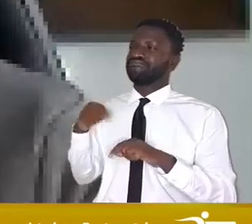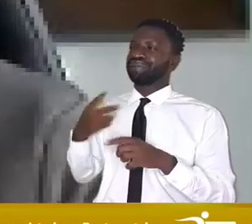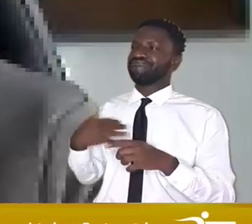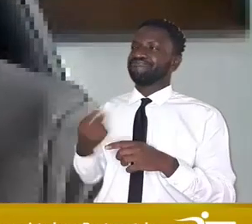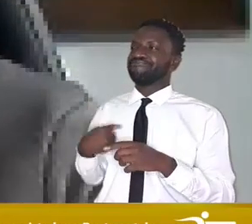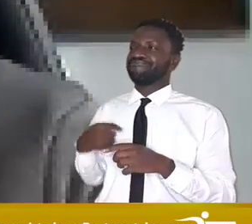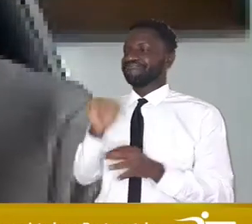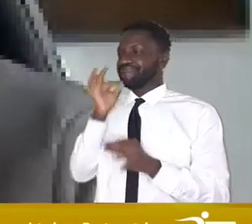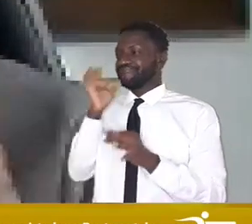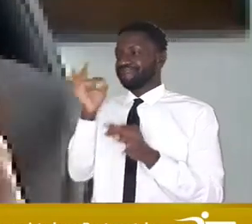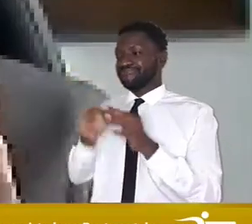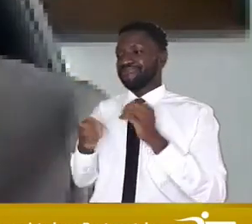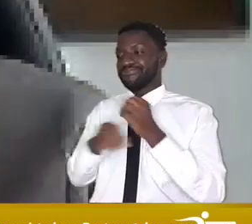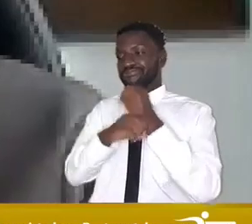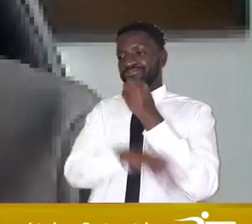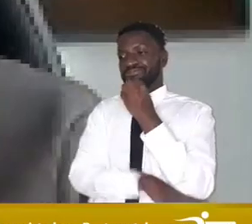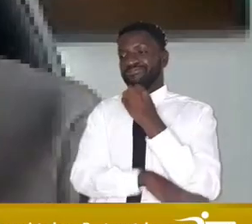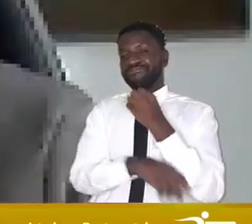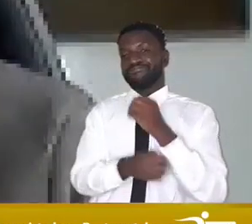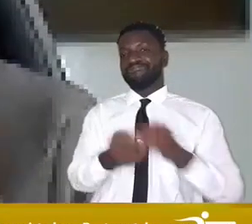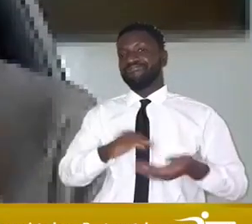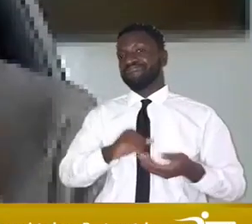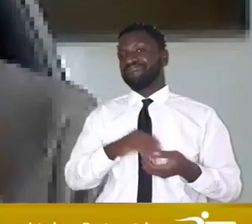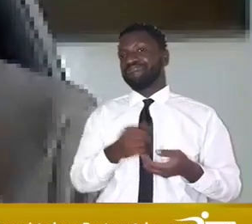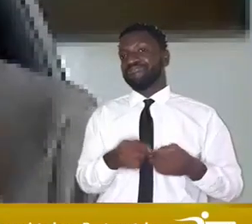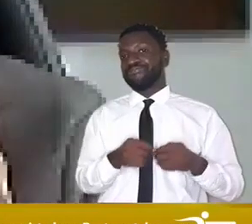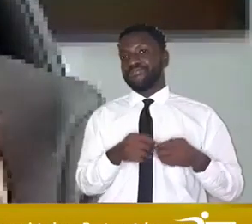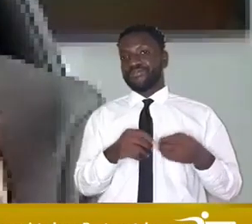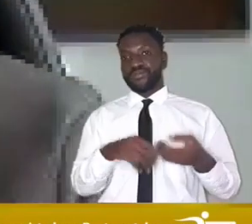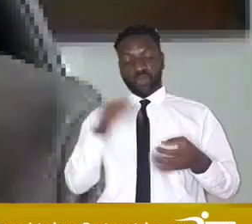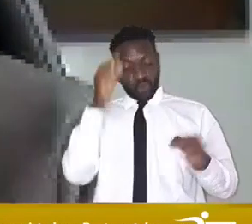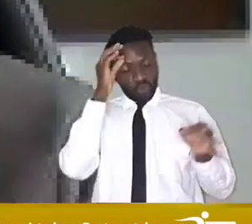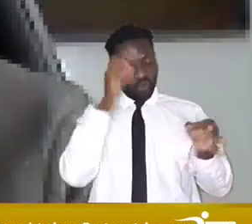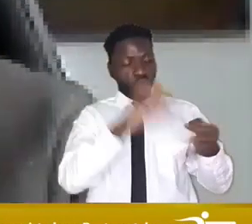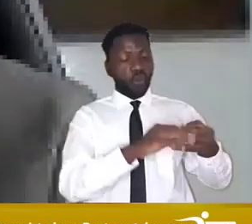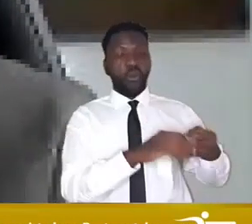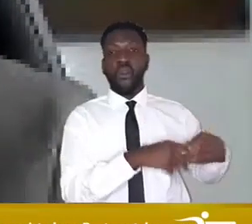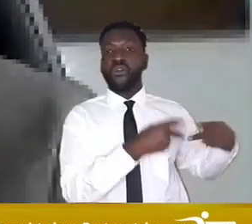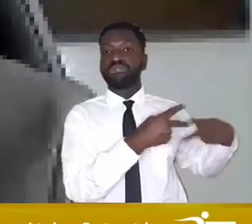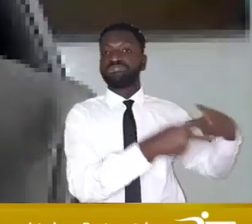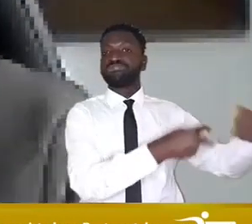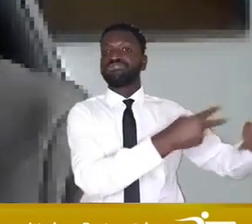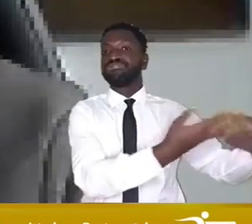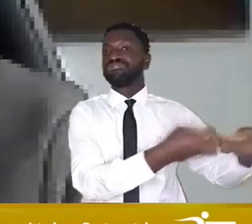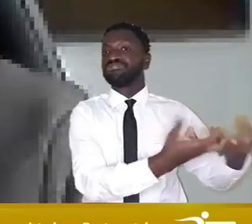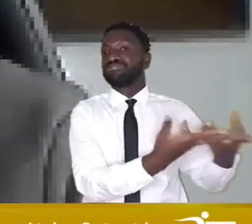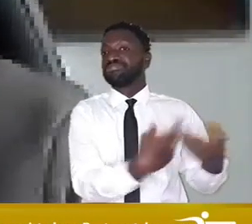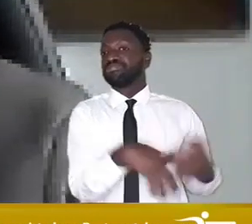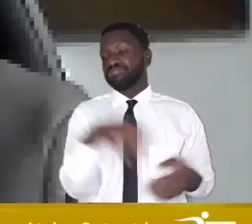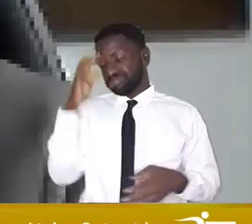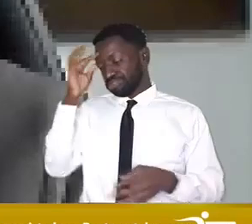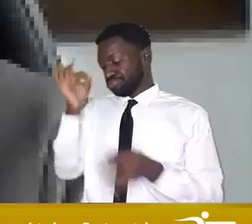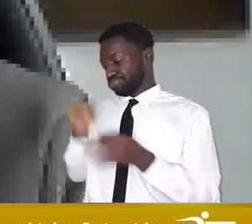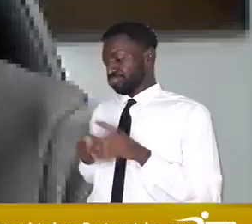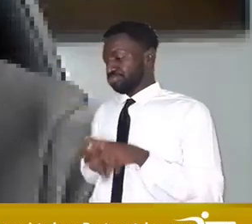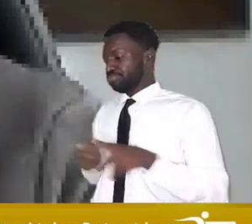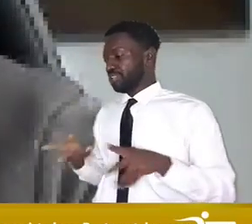doctrina o fabulosa fe, o esta persona tenía muchos cuidados de la